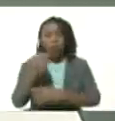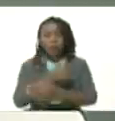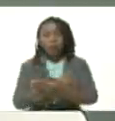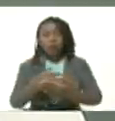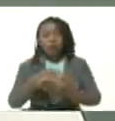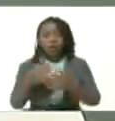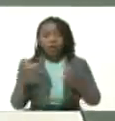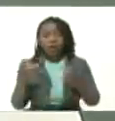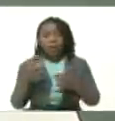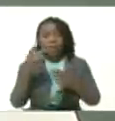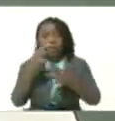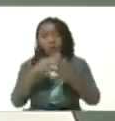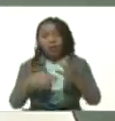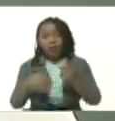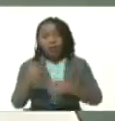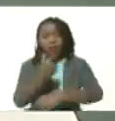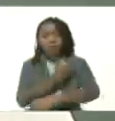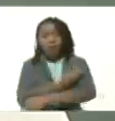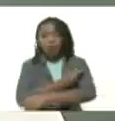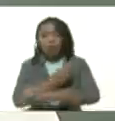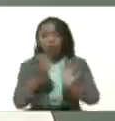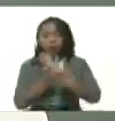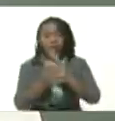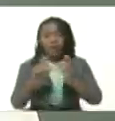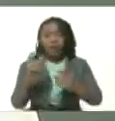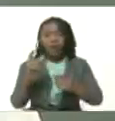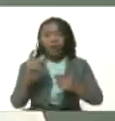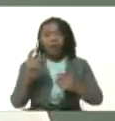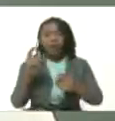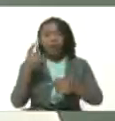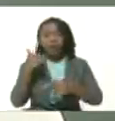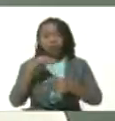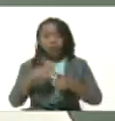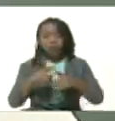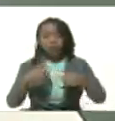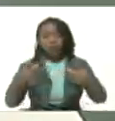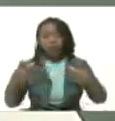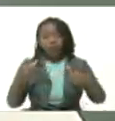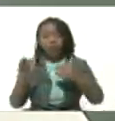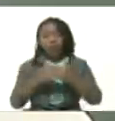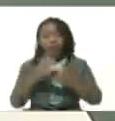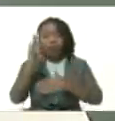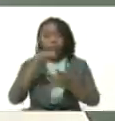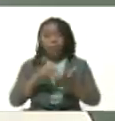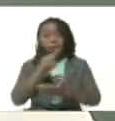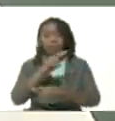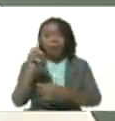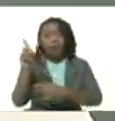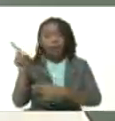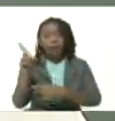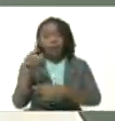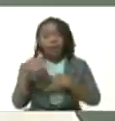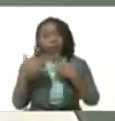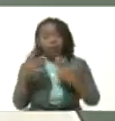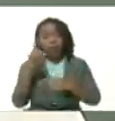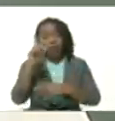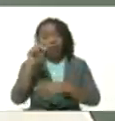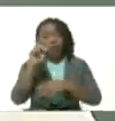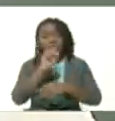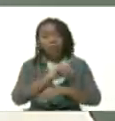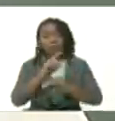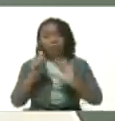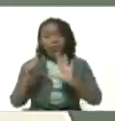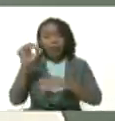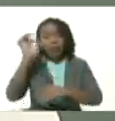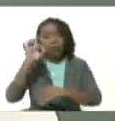un 19% de crecimiento del cual tuvimos al cierre del 2020 que fue de un